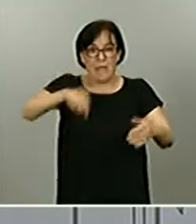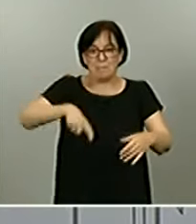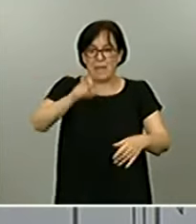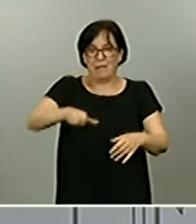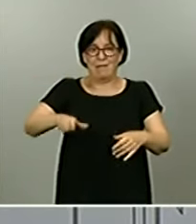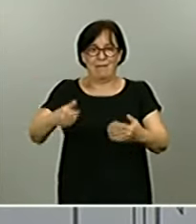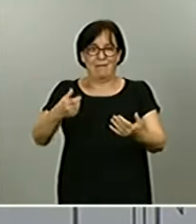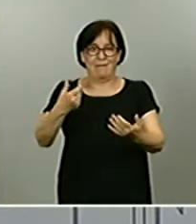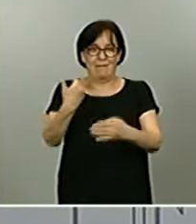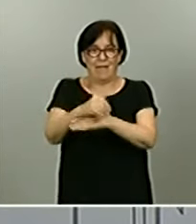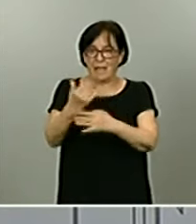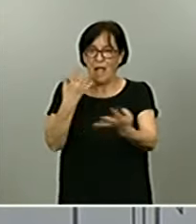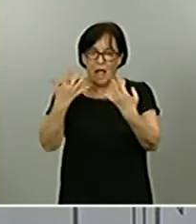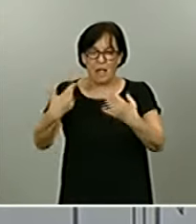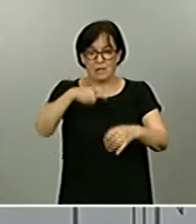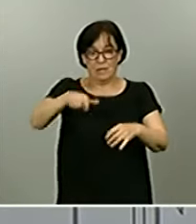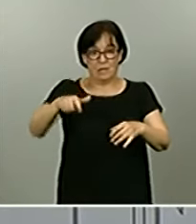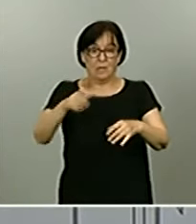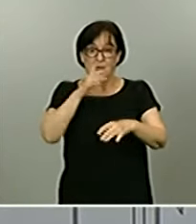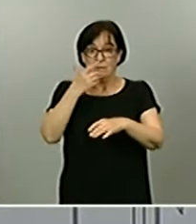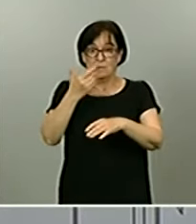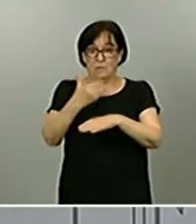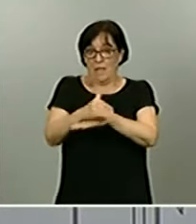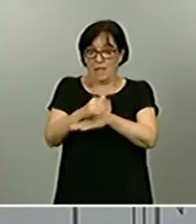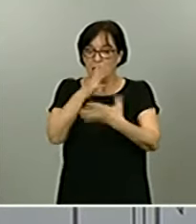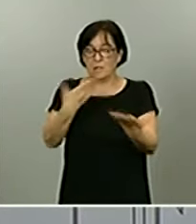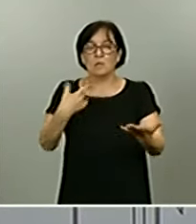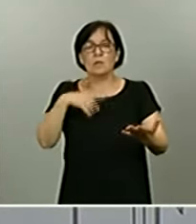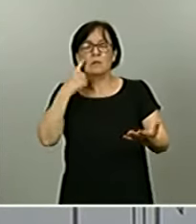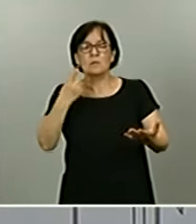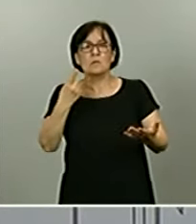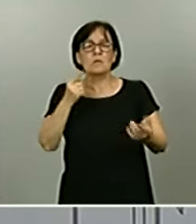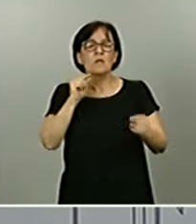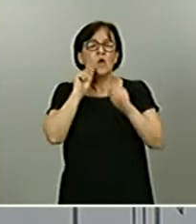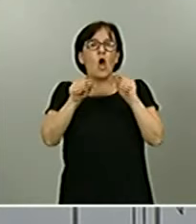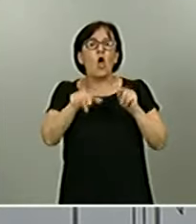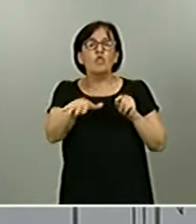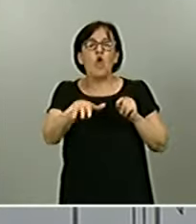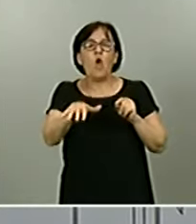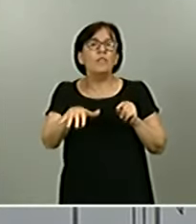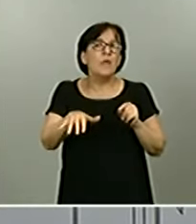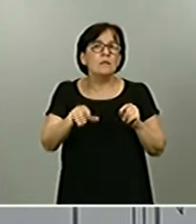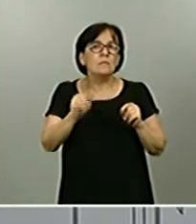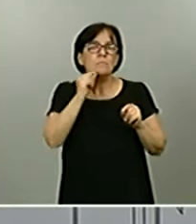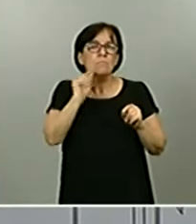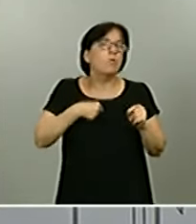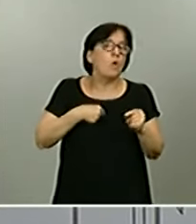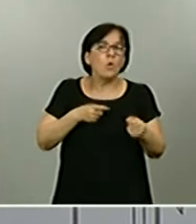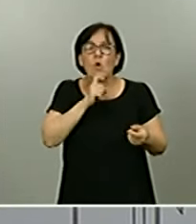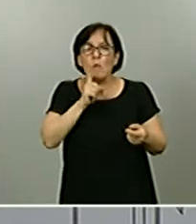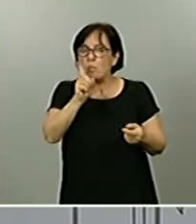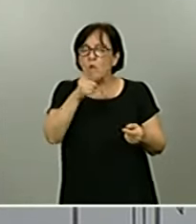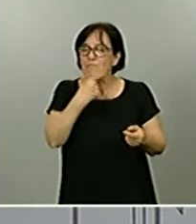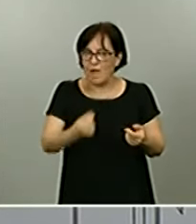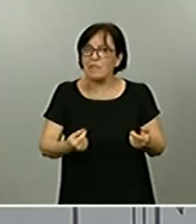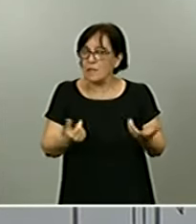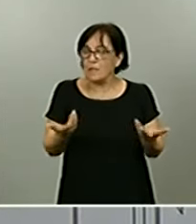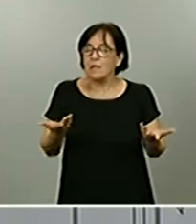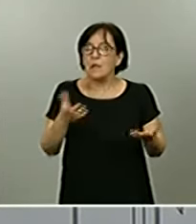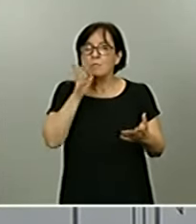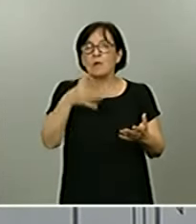la población y, por lo tanto, el valorar el lugar de infección no es fácil. pero sí que tenemos algunos datos que se pueden